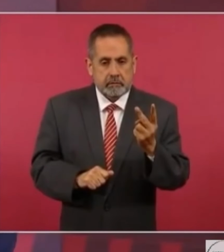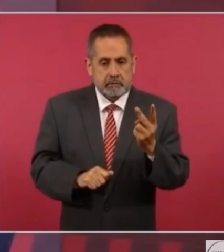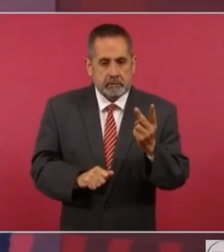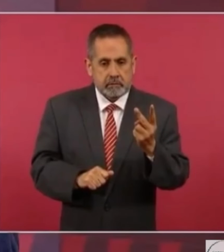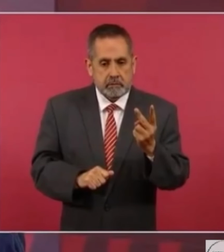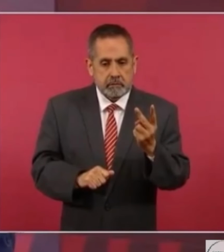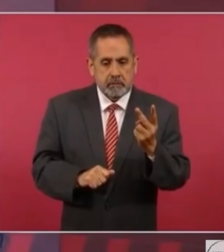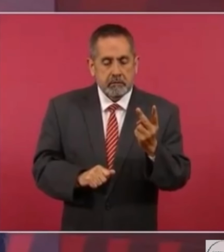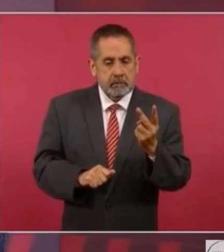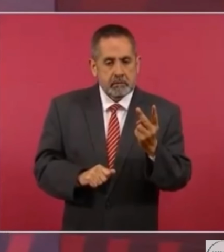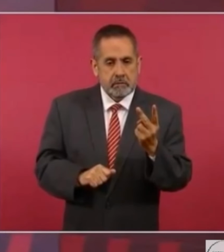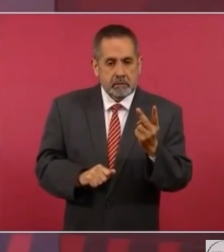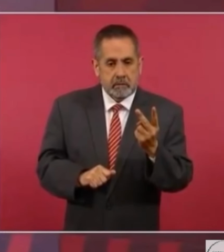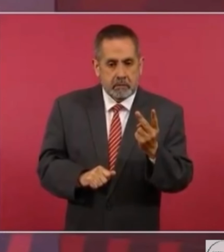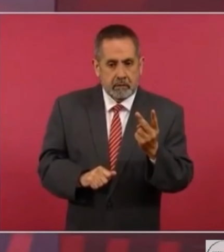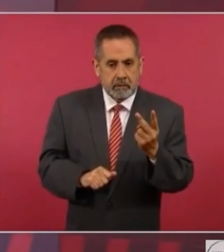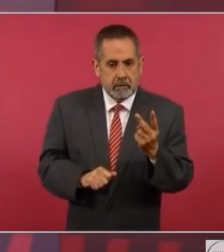También